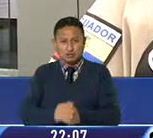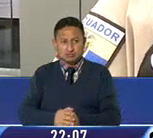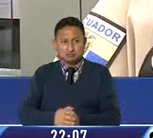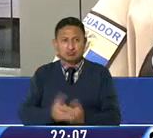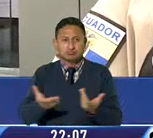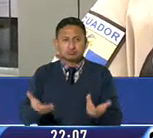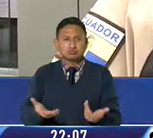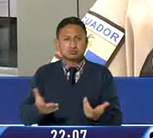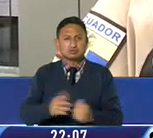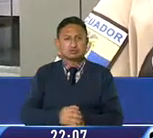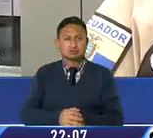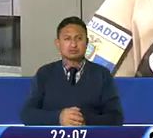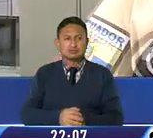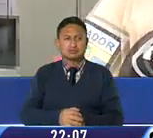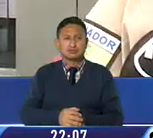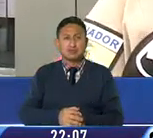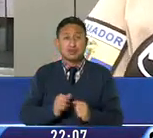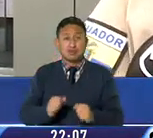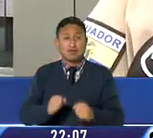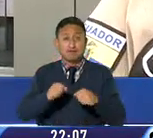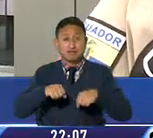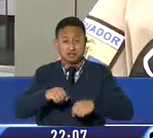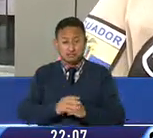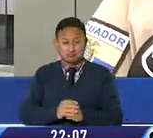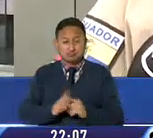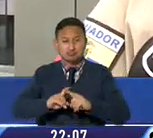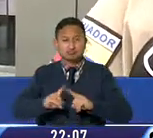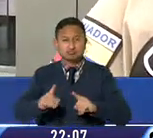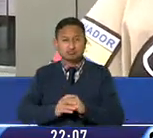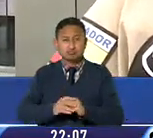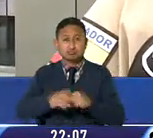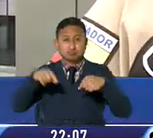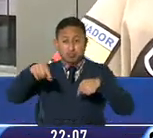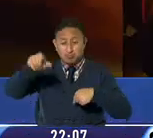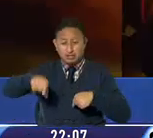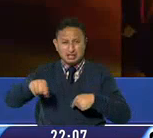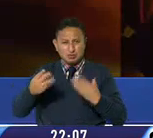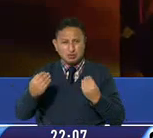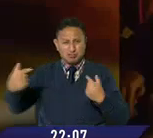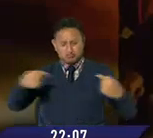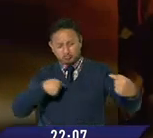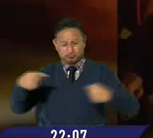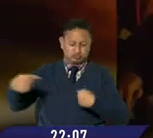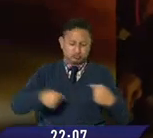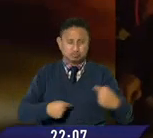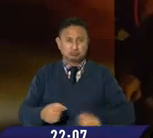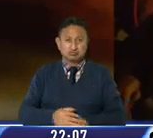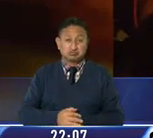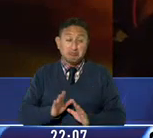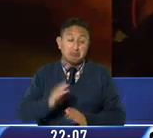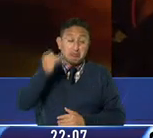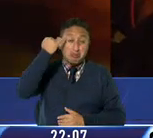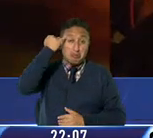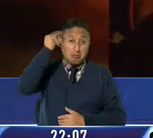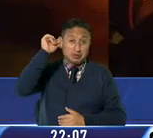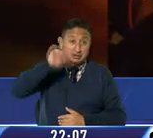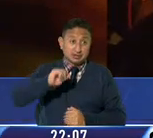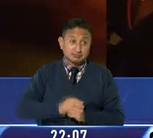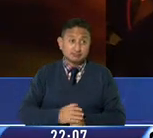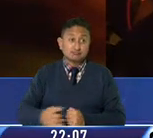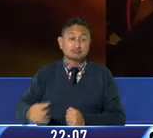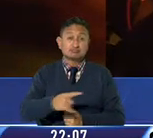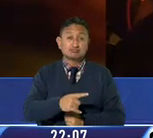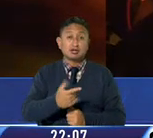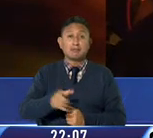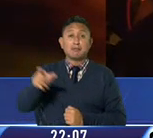bastante fuertes, tuvieron varios impactos de bala estos ciudadanos. Una de las hipótesis que más fuerza tiene, que buscaban al